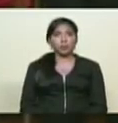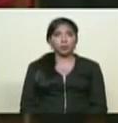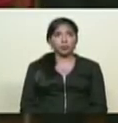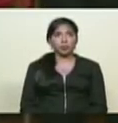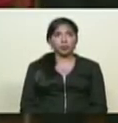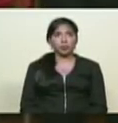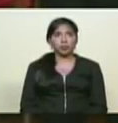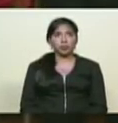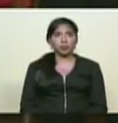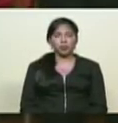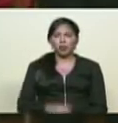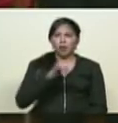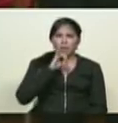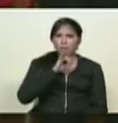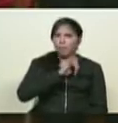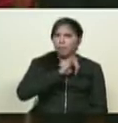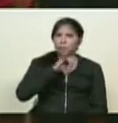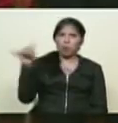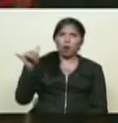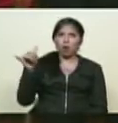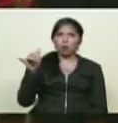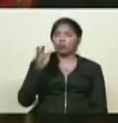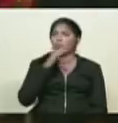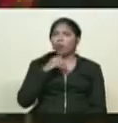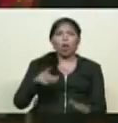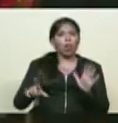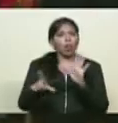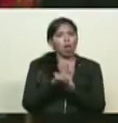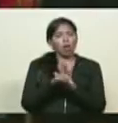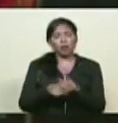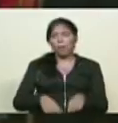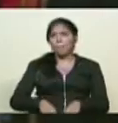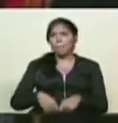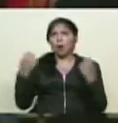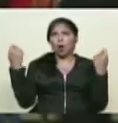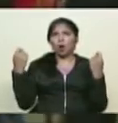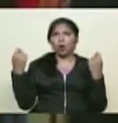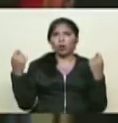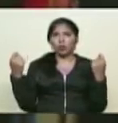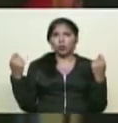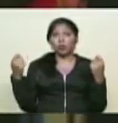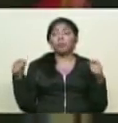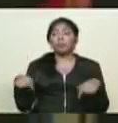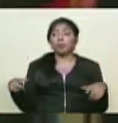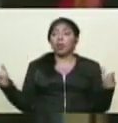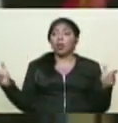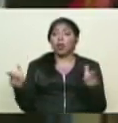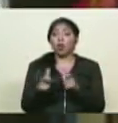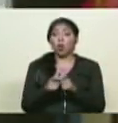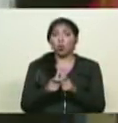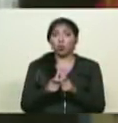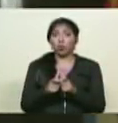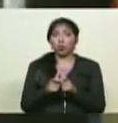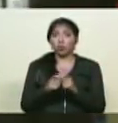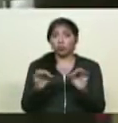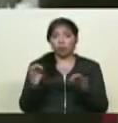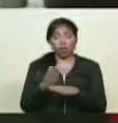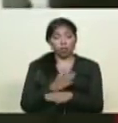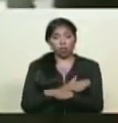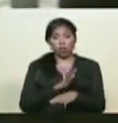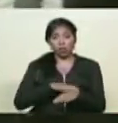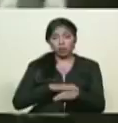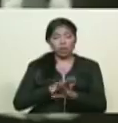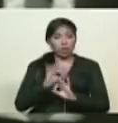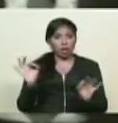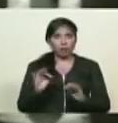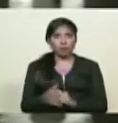denuncia el carácter ilegal de esta reunión informal convocada por la delegación de los estados